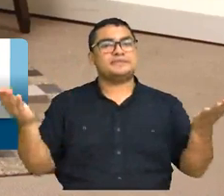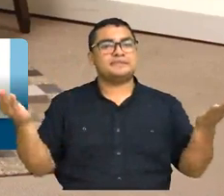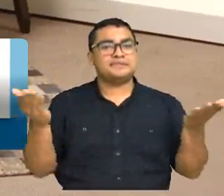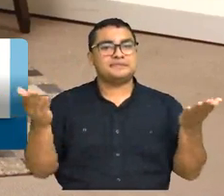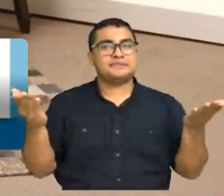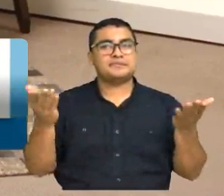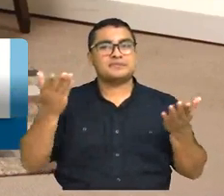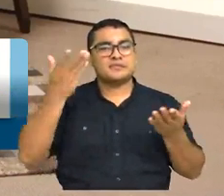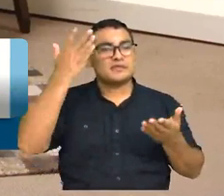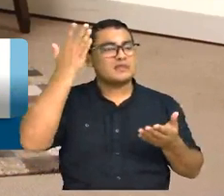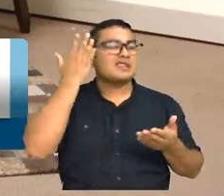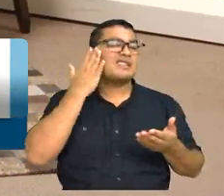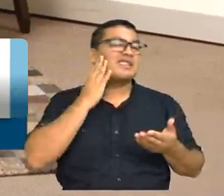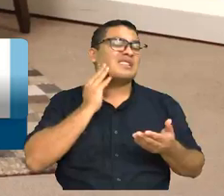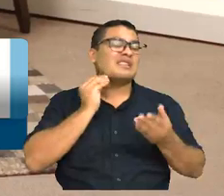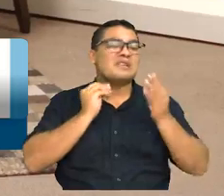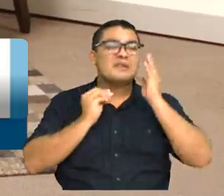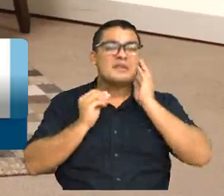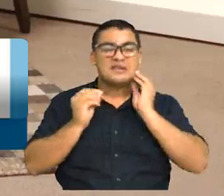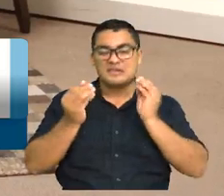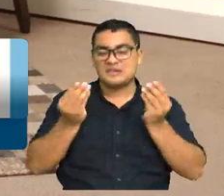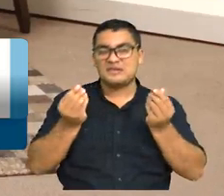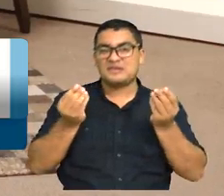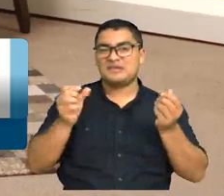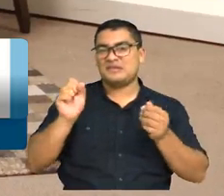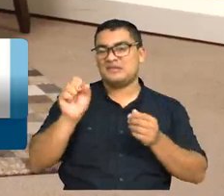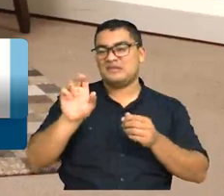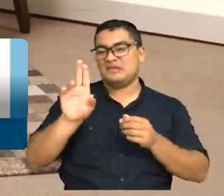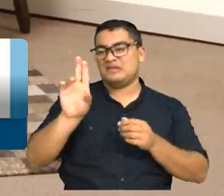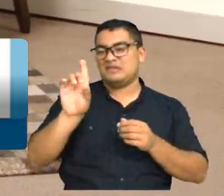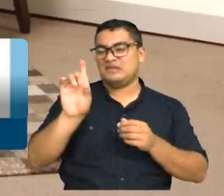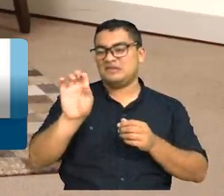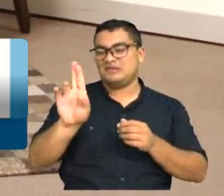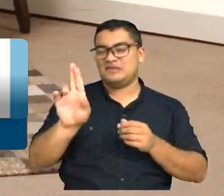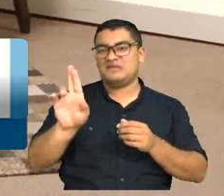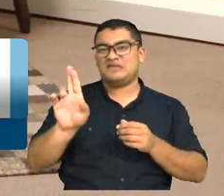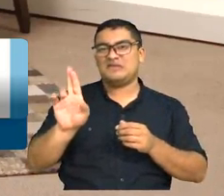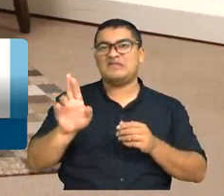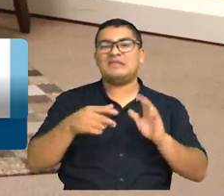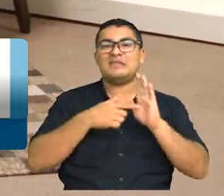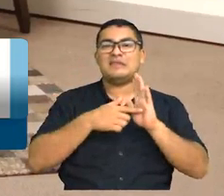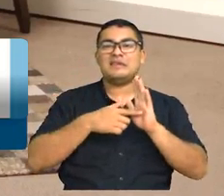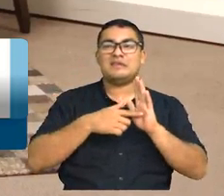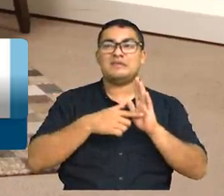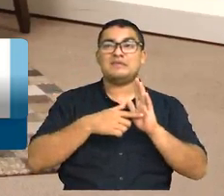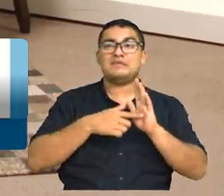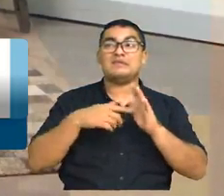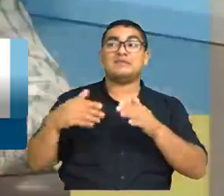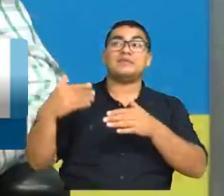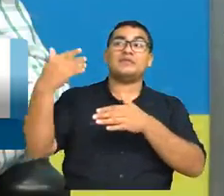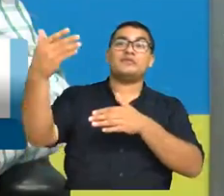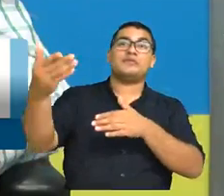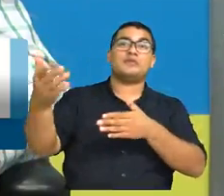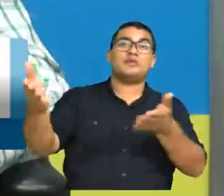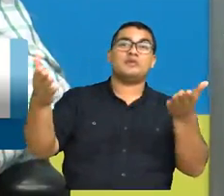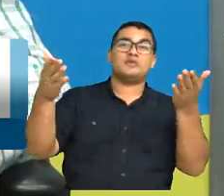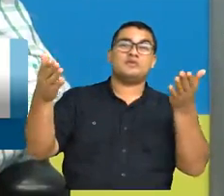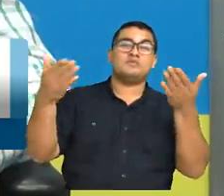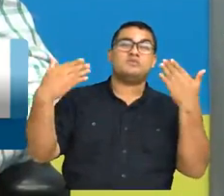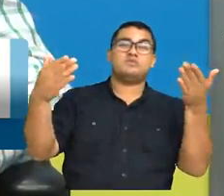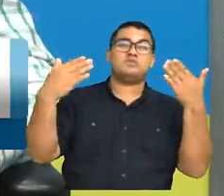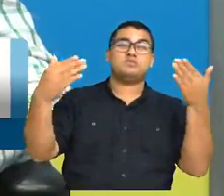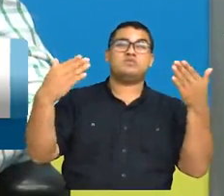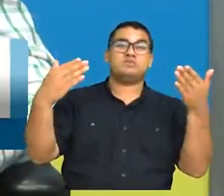el sudor. Ya. Entonces dice, cuando la temperatura del exterior es muy alta, el cuerpo expulsa el sudor de manera